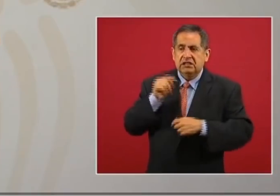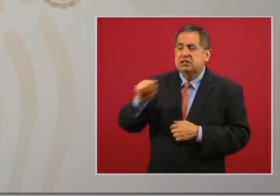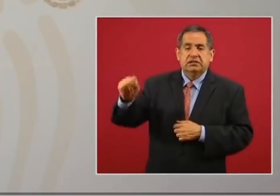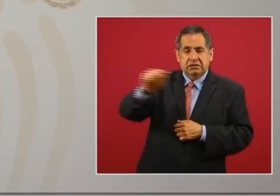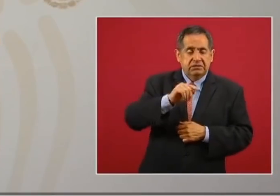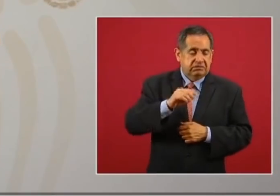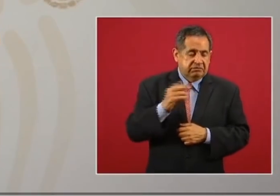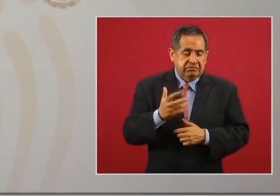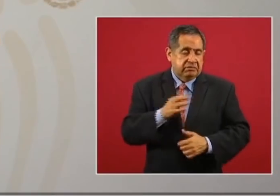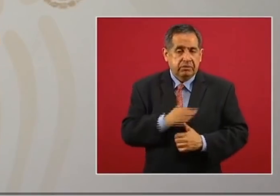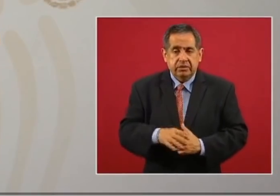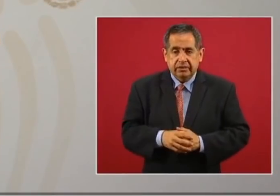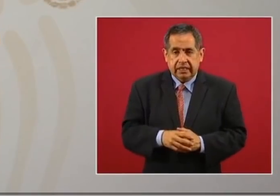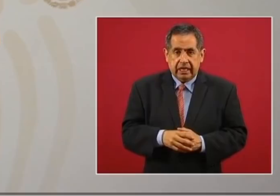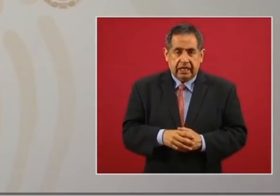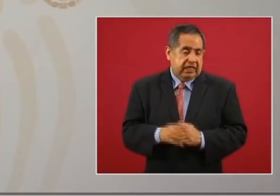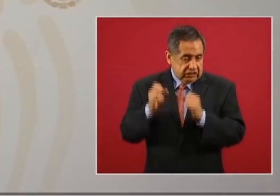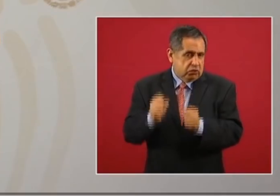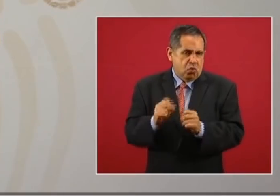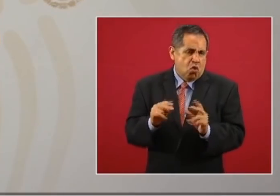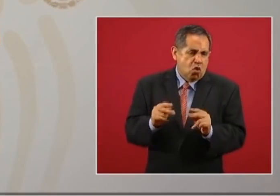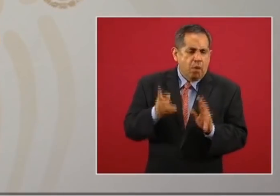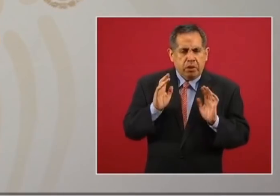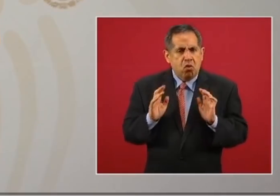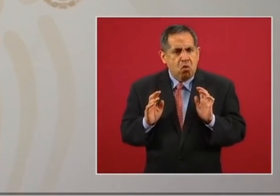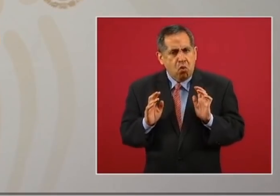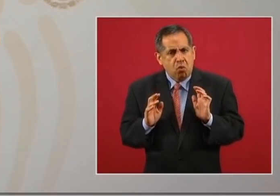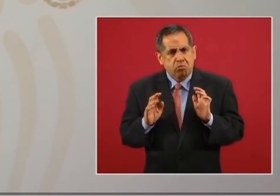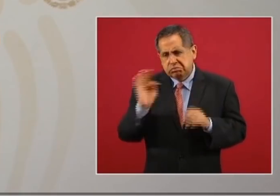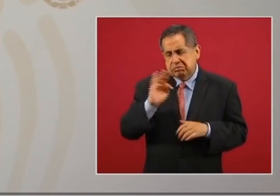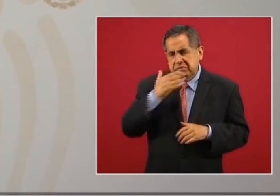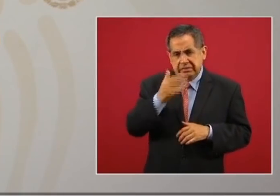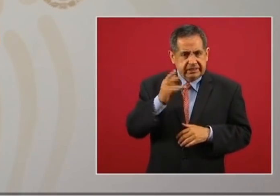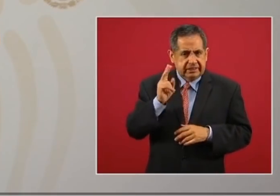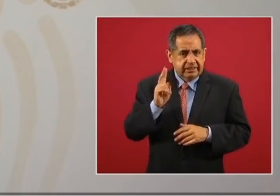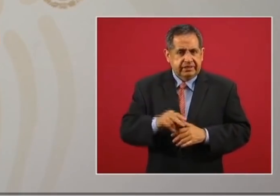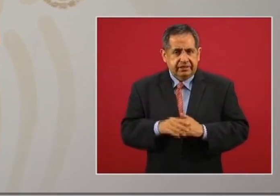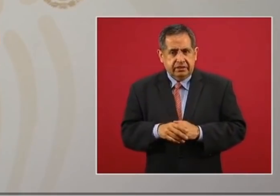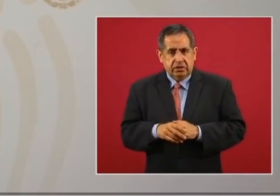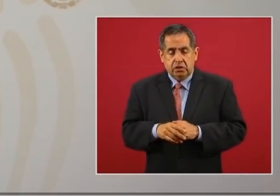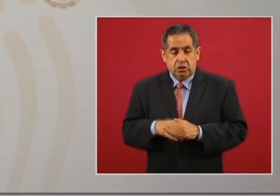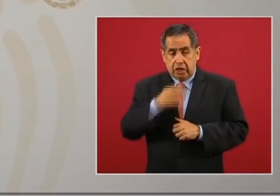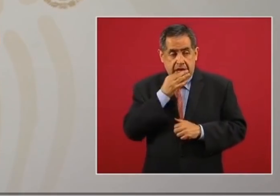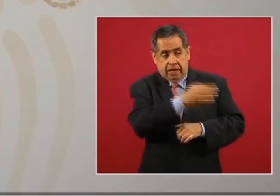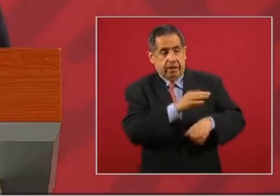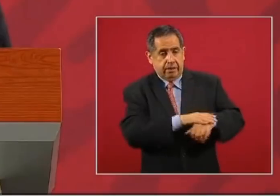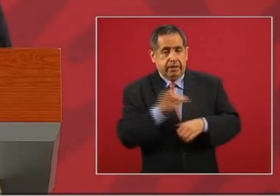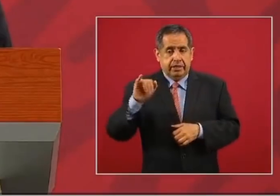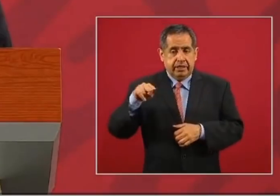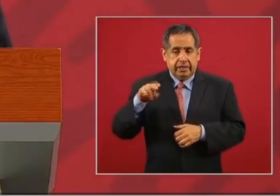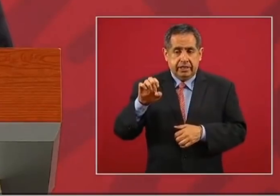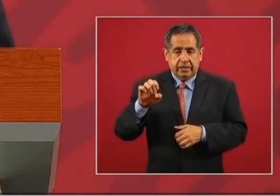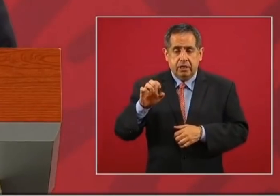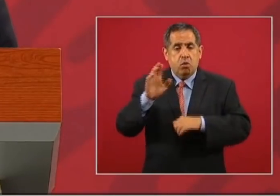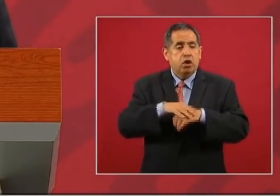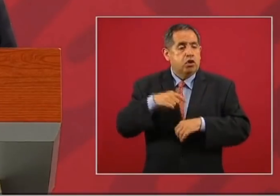sabemos así a ciencia cierta, pero es muy probable. ¿Y por qué le digo esto al INE? Porque leí